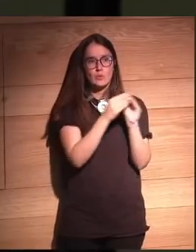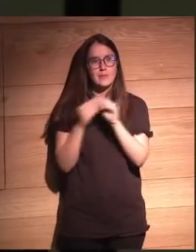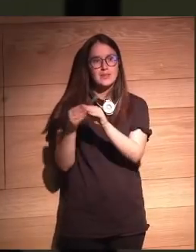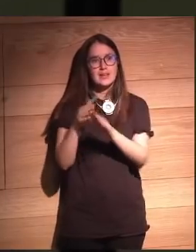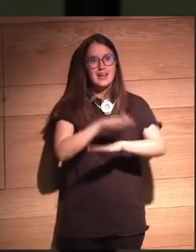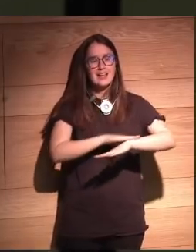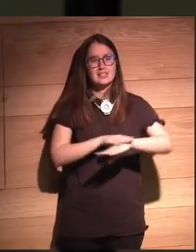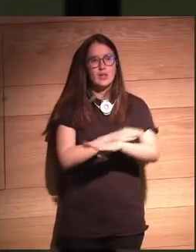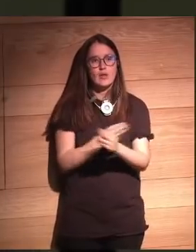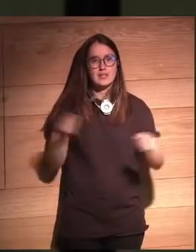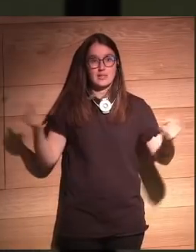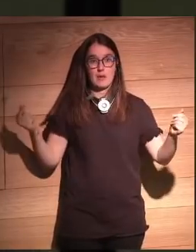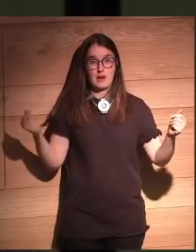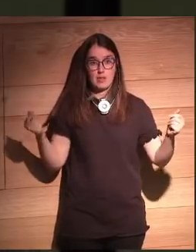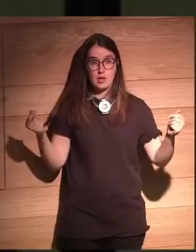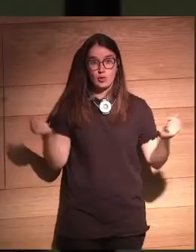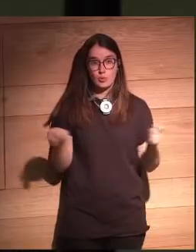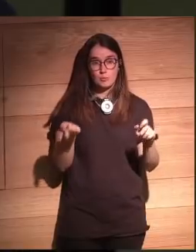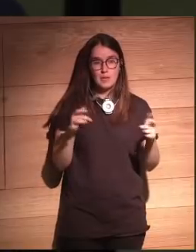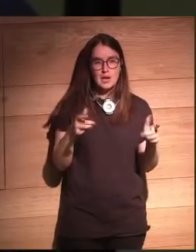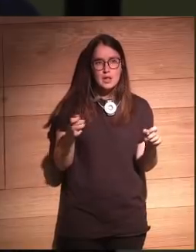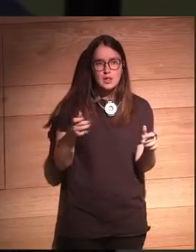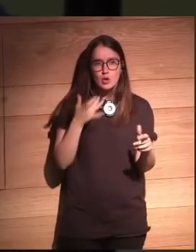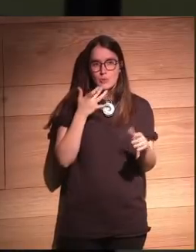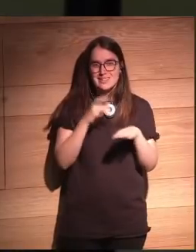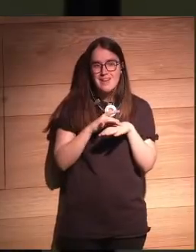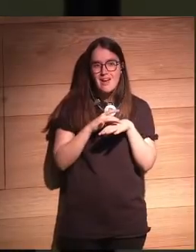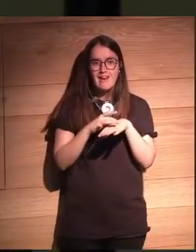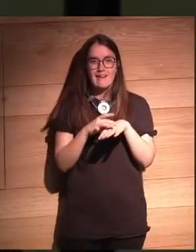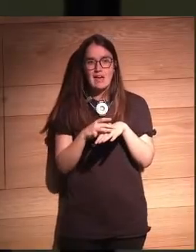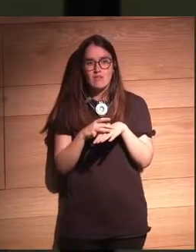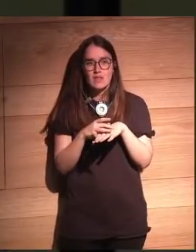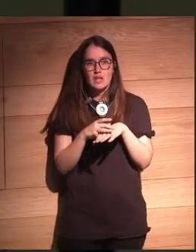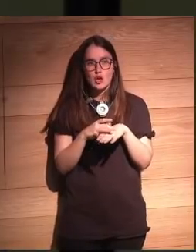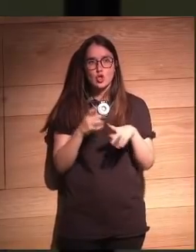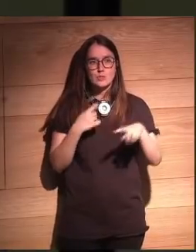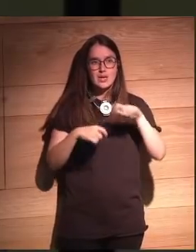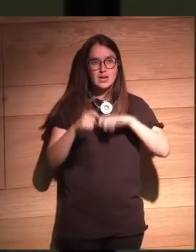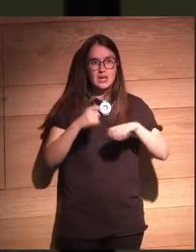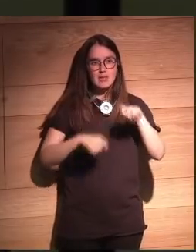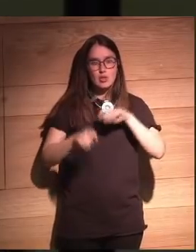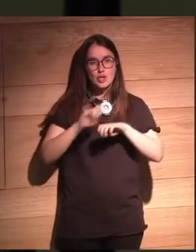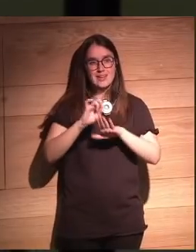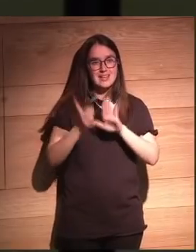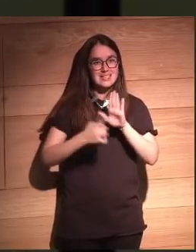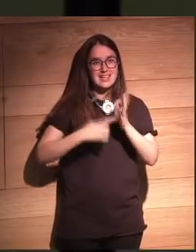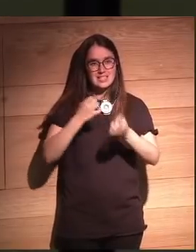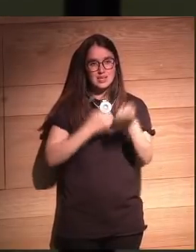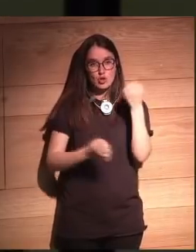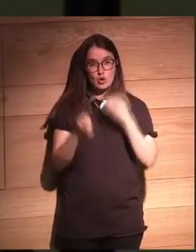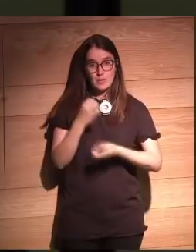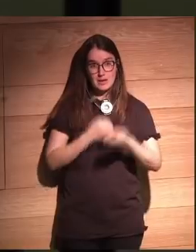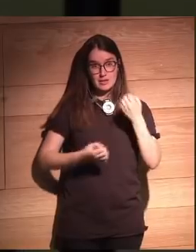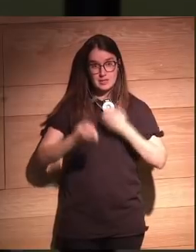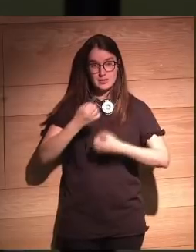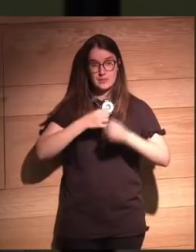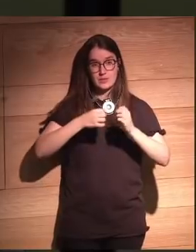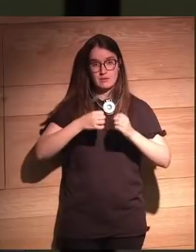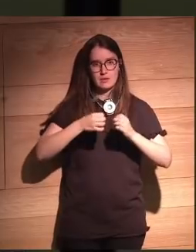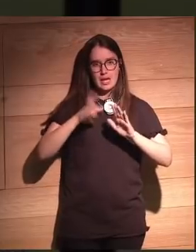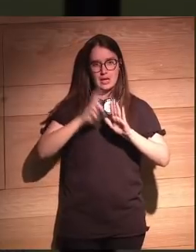hubiera desaparecido, ¿no? Y apareciera ese agente, ¿no? Que son los mercados, ¿no? Y esas leyes económicas, ¿no? Que